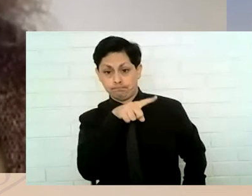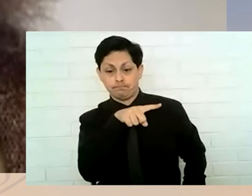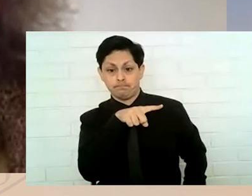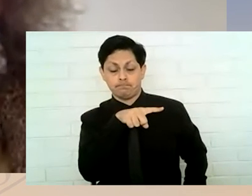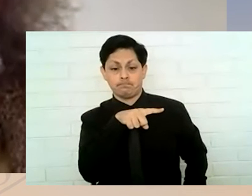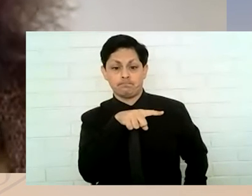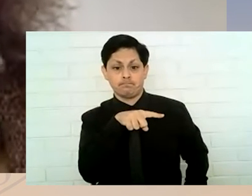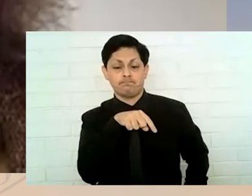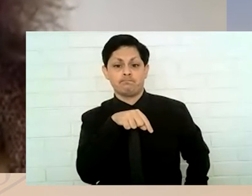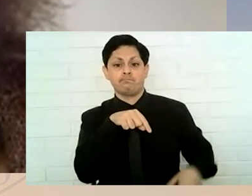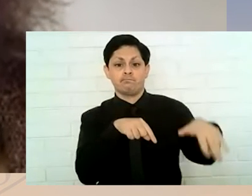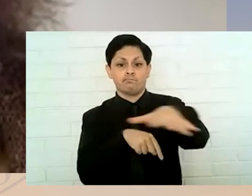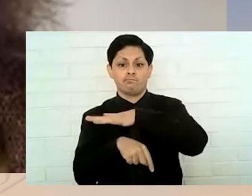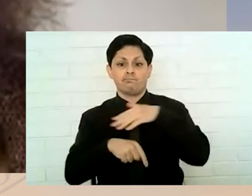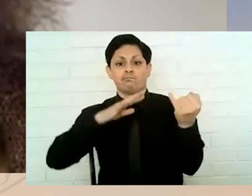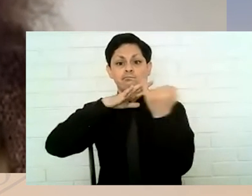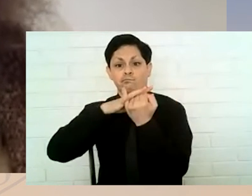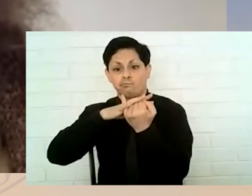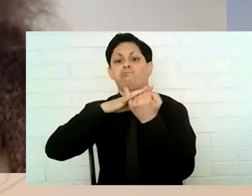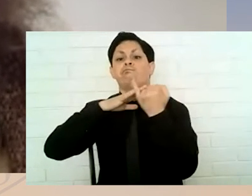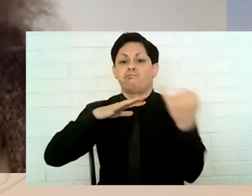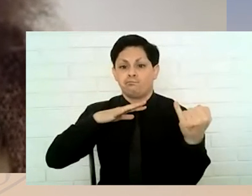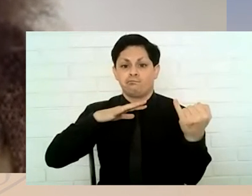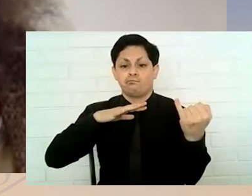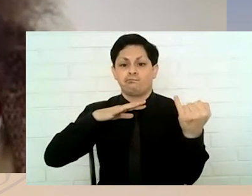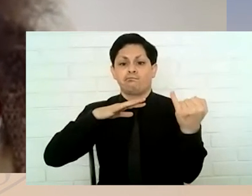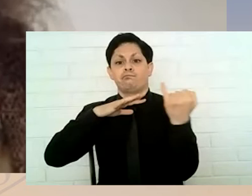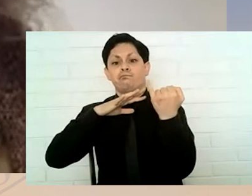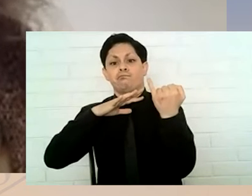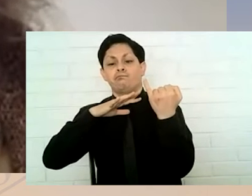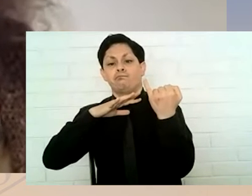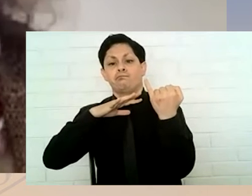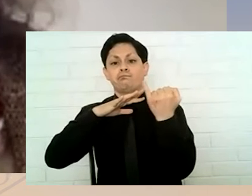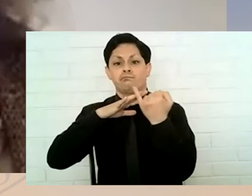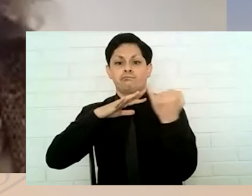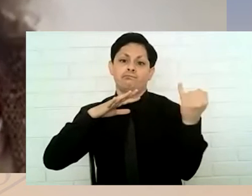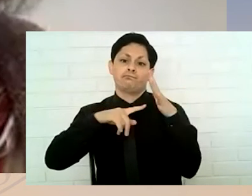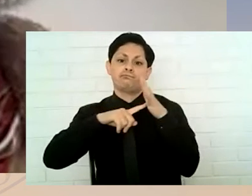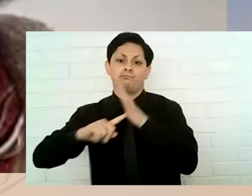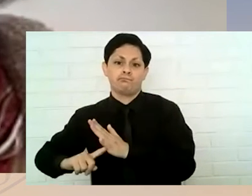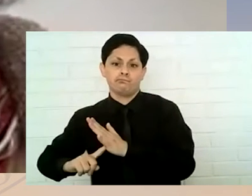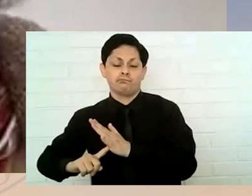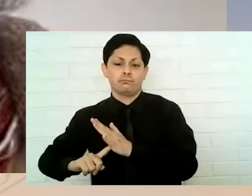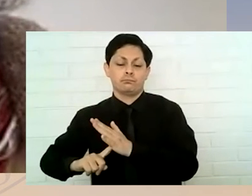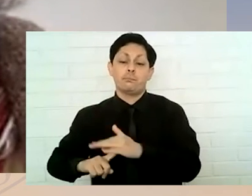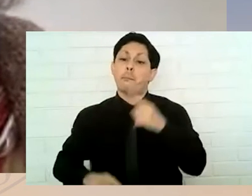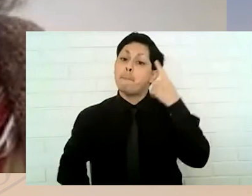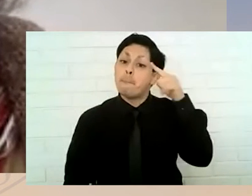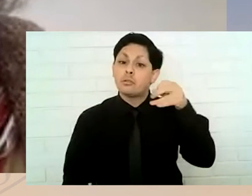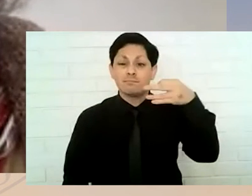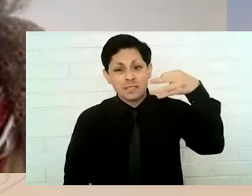diversos factores de exclusión y inclusión, pero de manera conjunta estoy segura, ¿no es cierto?,